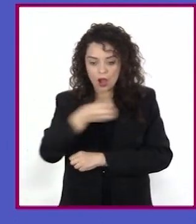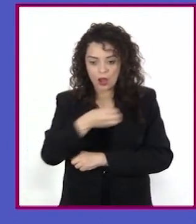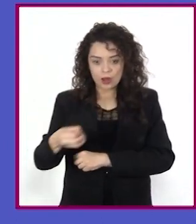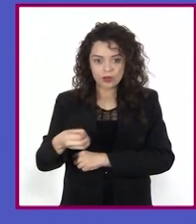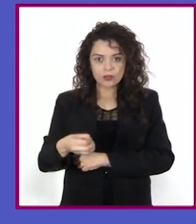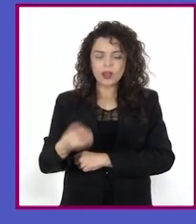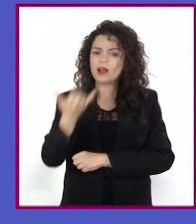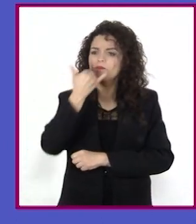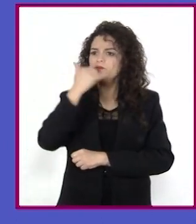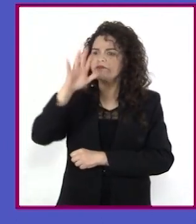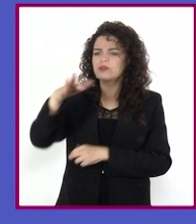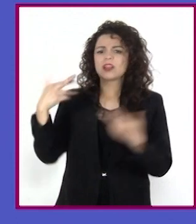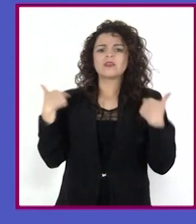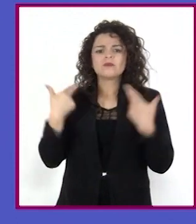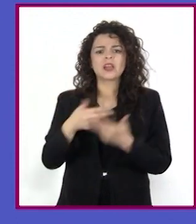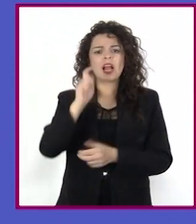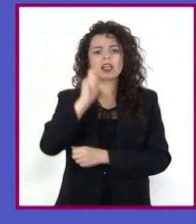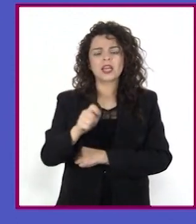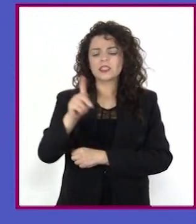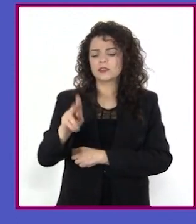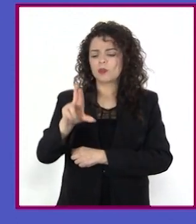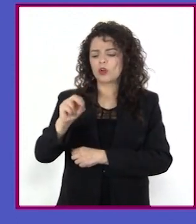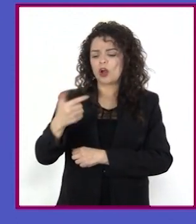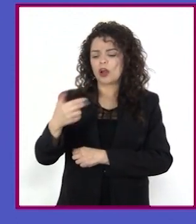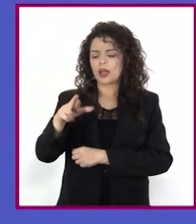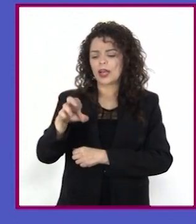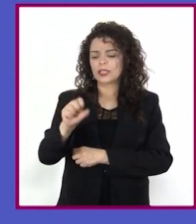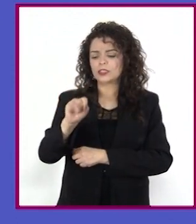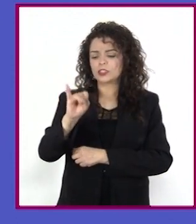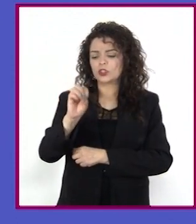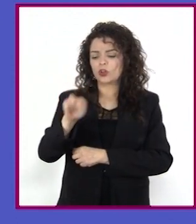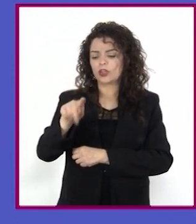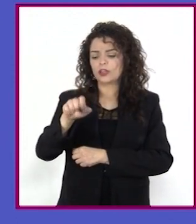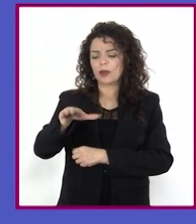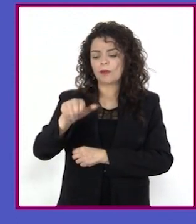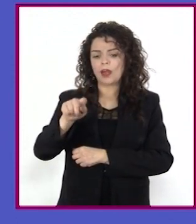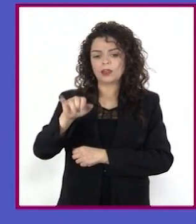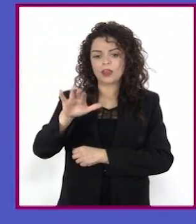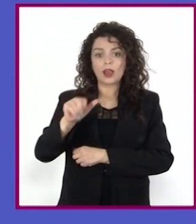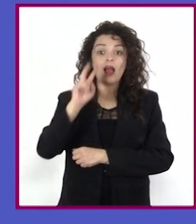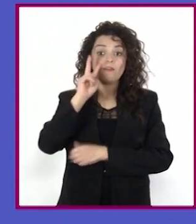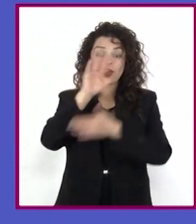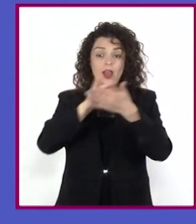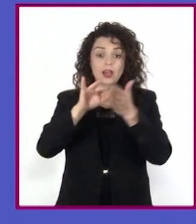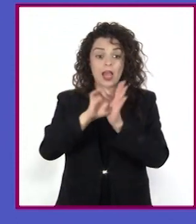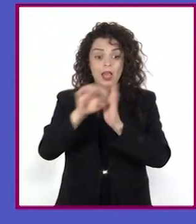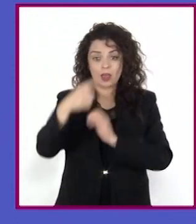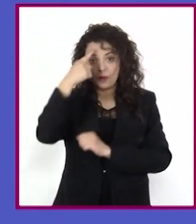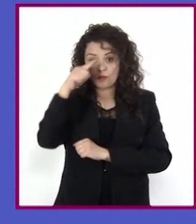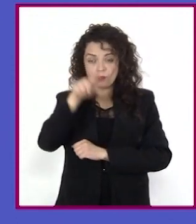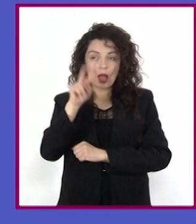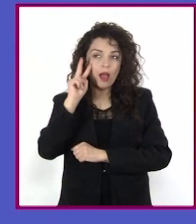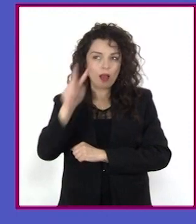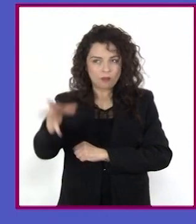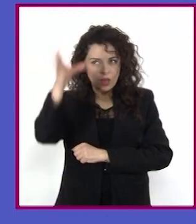maestra, ¿qué es la progresión temática? Leamos el siguiente ejemplo y reflexionemos sobre la progresión